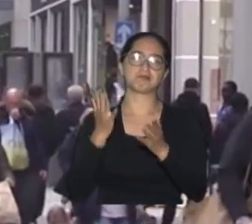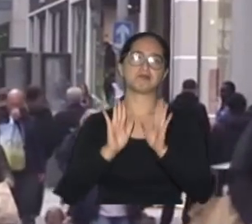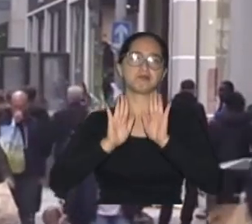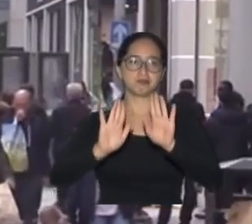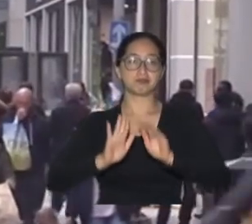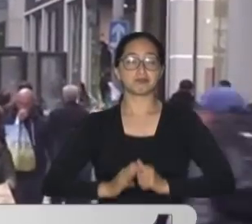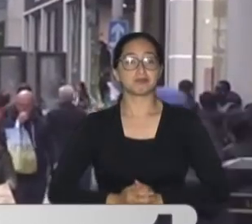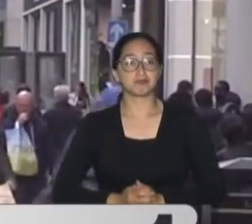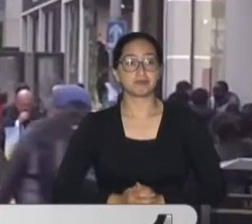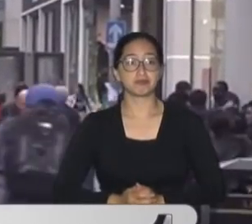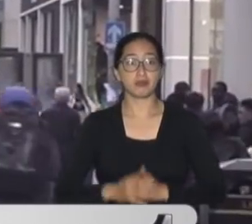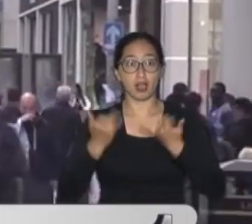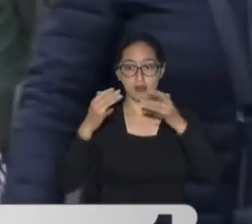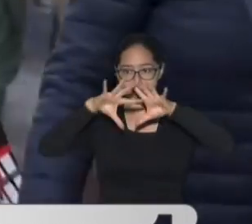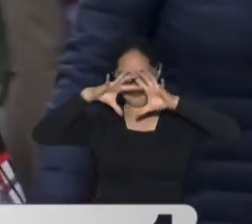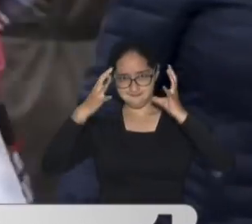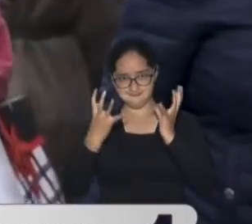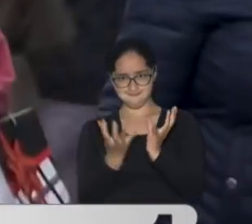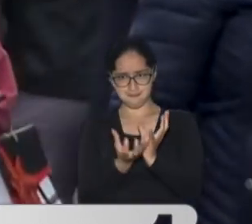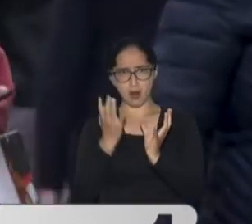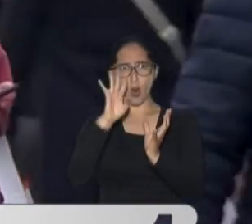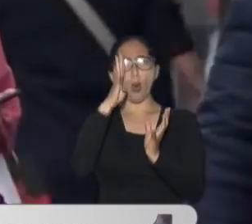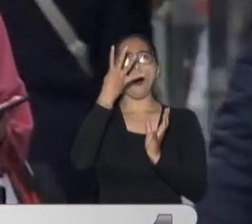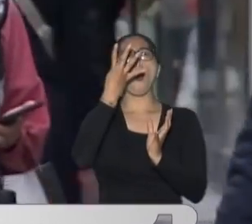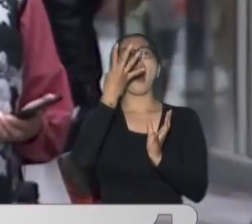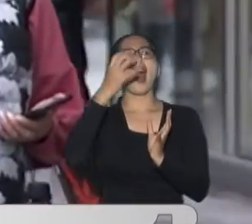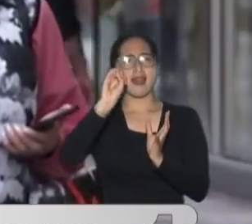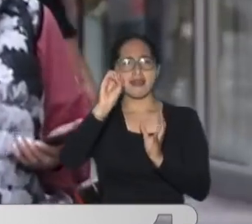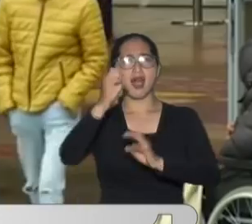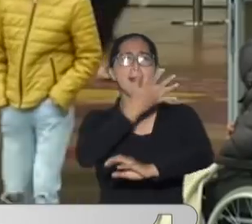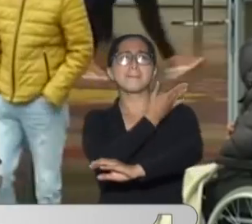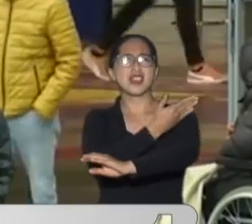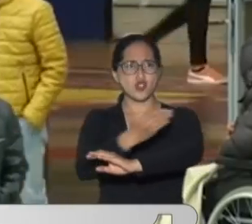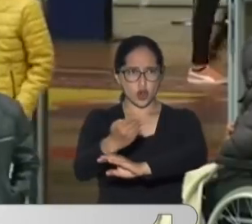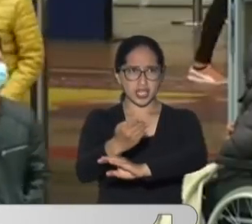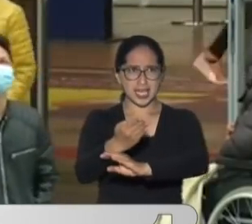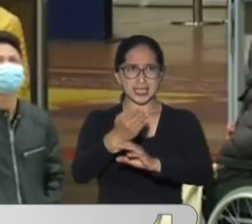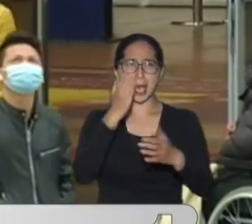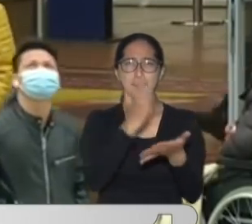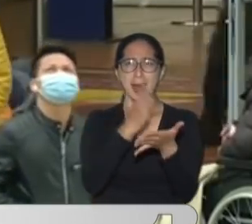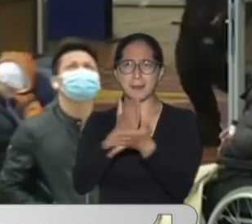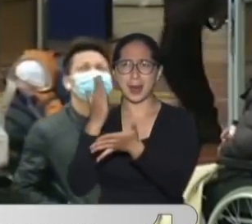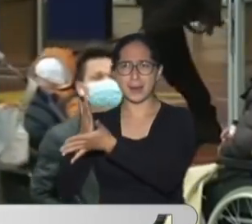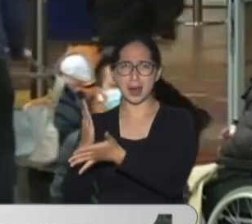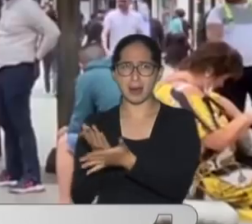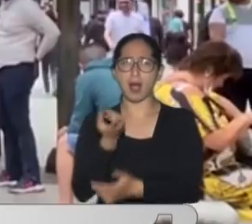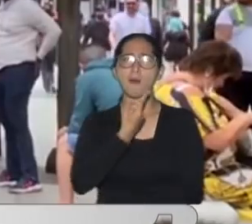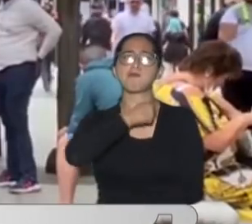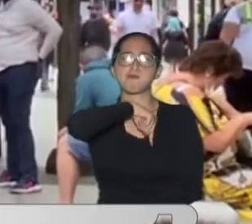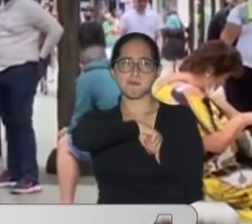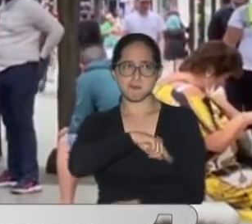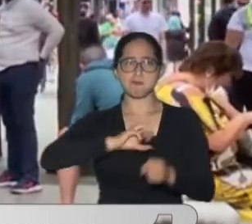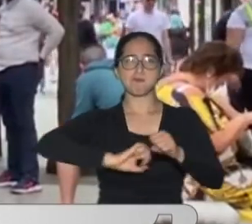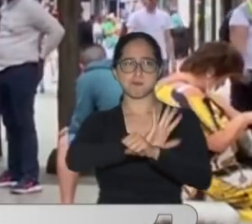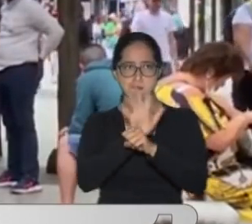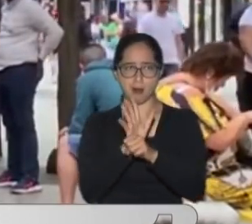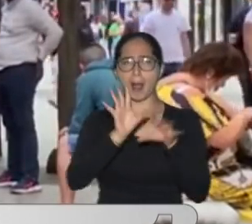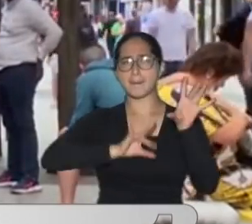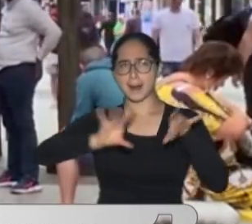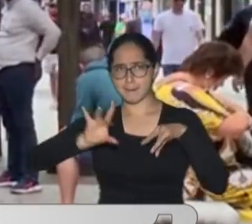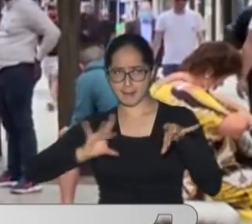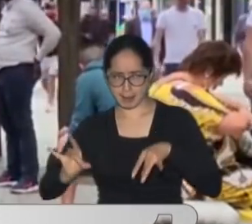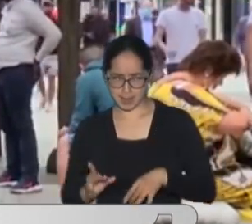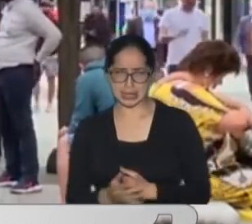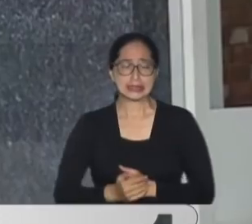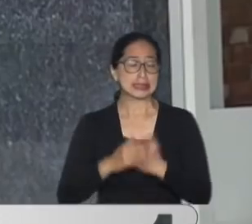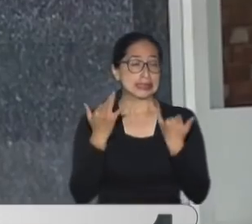El mundo superó los 40 millones de casos confirmados de coronavirus en medio de la fuerte alerta sanitaria que enfrenta Europa,